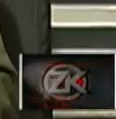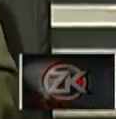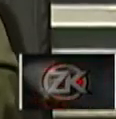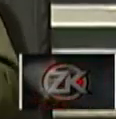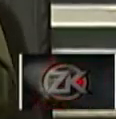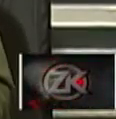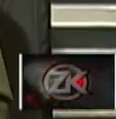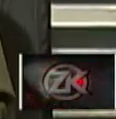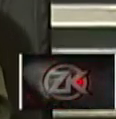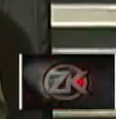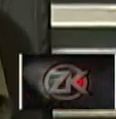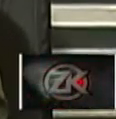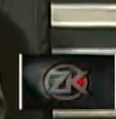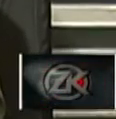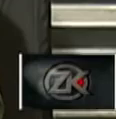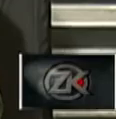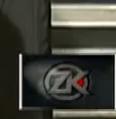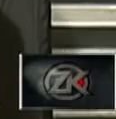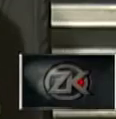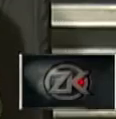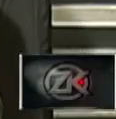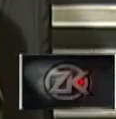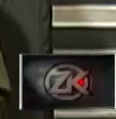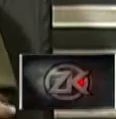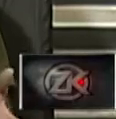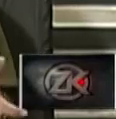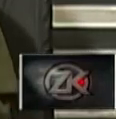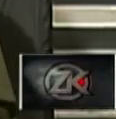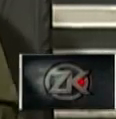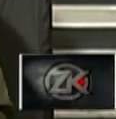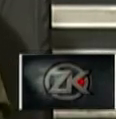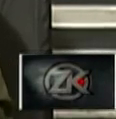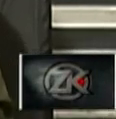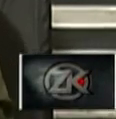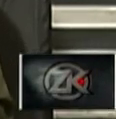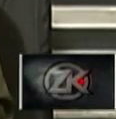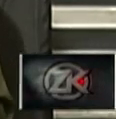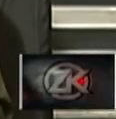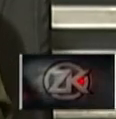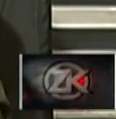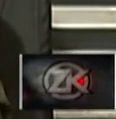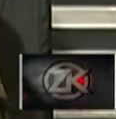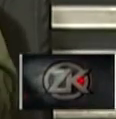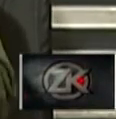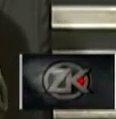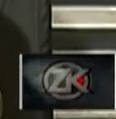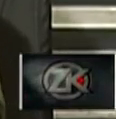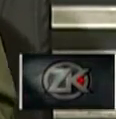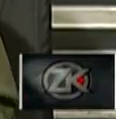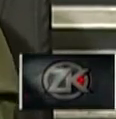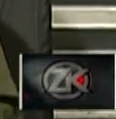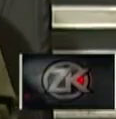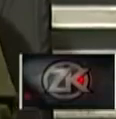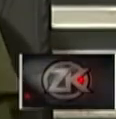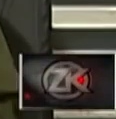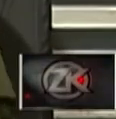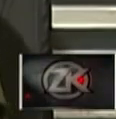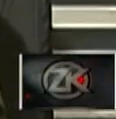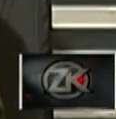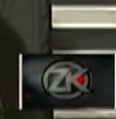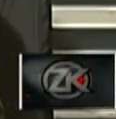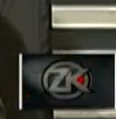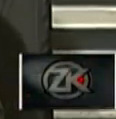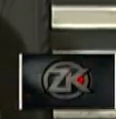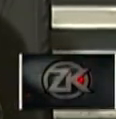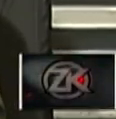pasando y esta próxima semana se pondrán las cosas interesantes. El día de mañana al pueblo venezolano se va, bueno, sobre todo aquí caraqueño, se